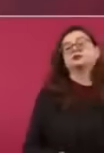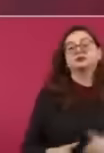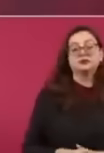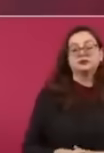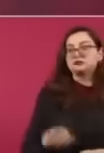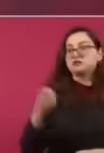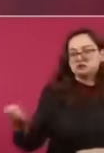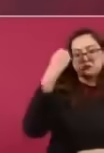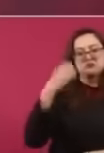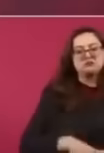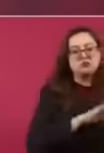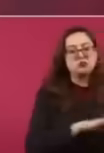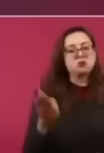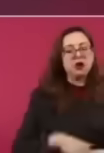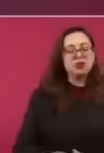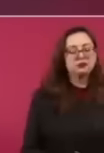ídolo.